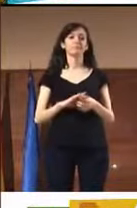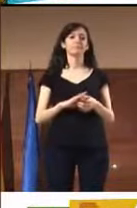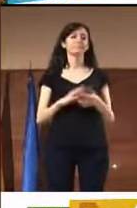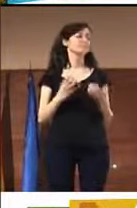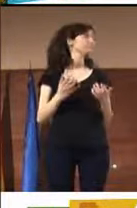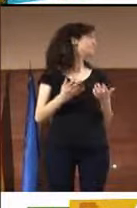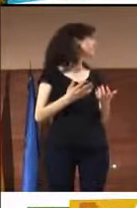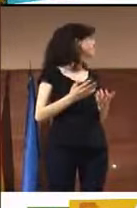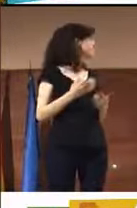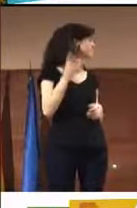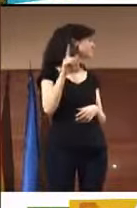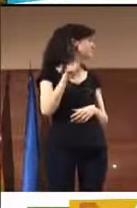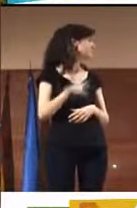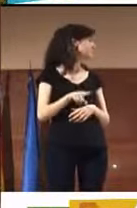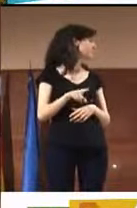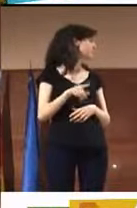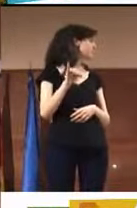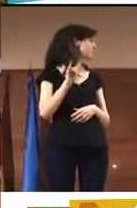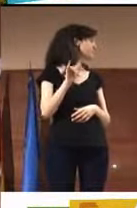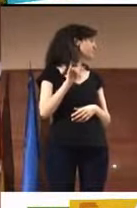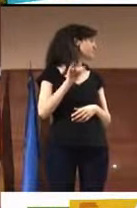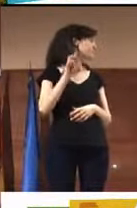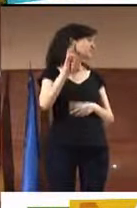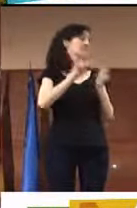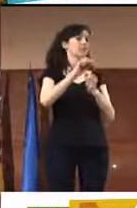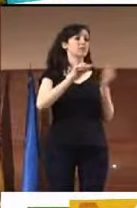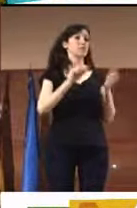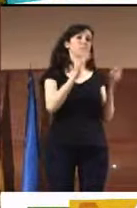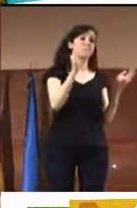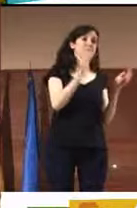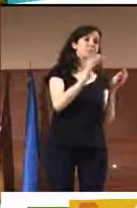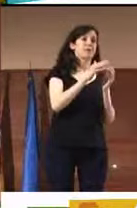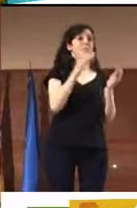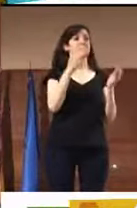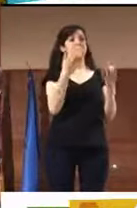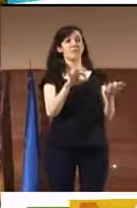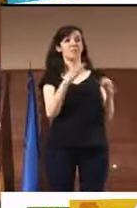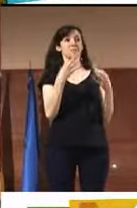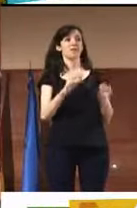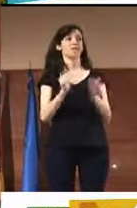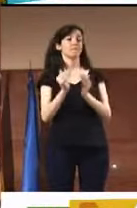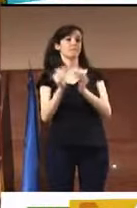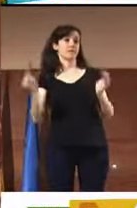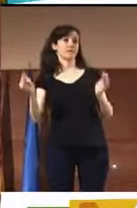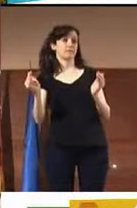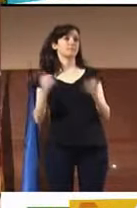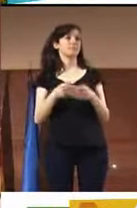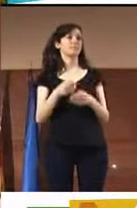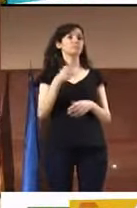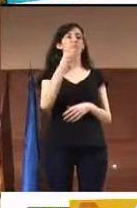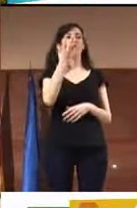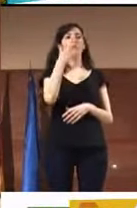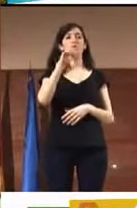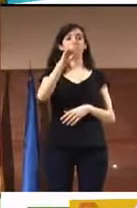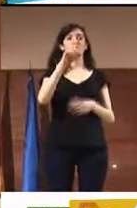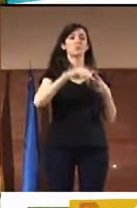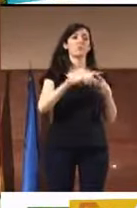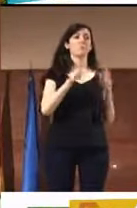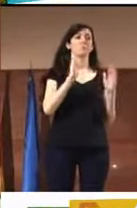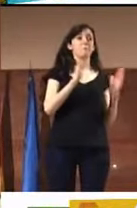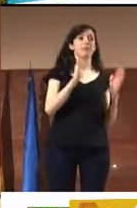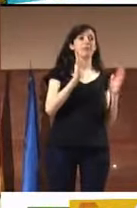Así tenemos tres modelos de talla, talla pequeña, talla mediana y talla grande, dos colores, en color